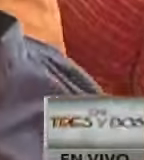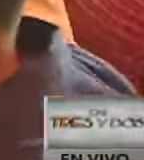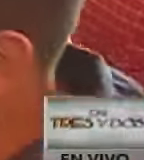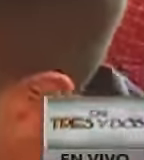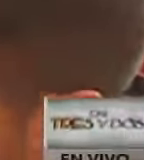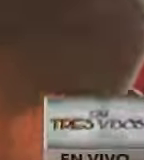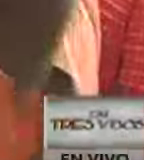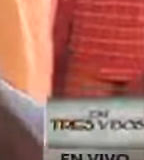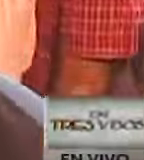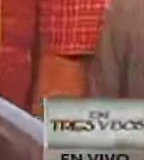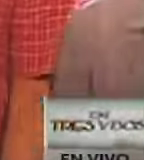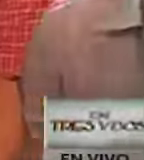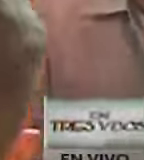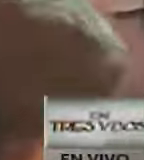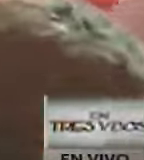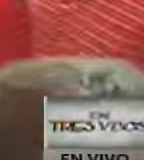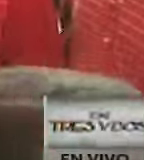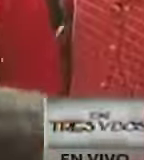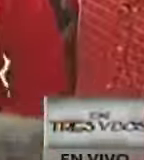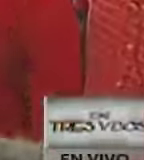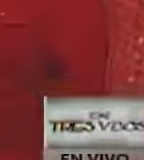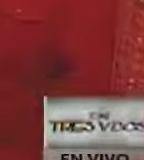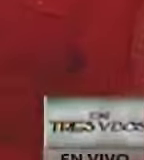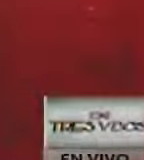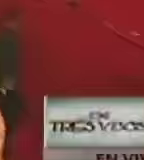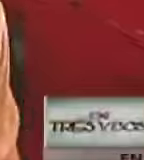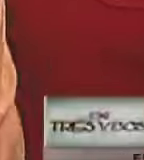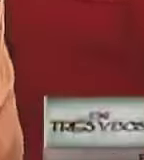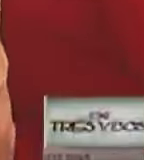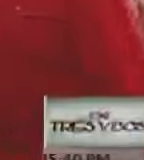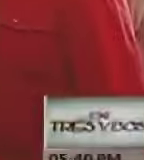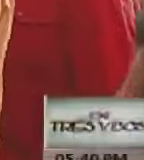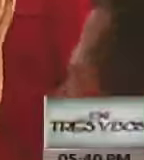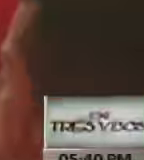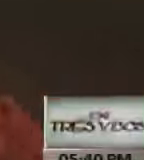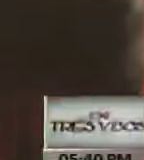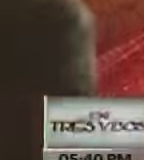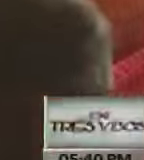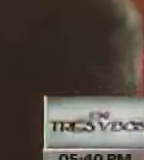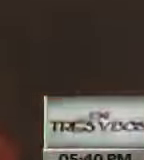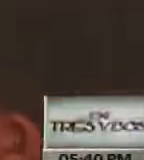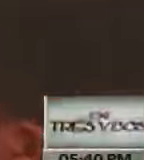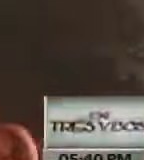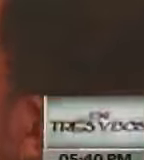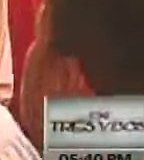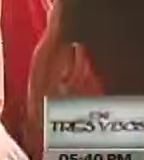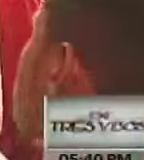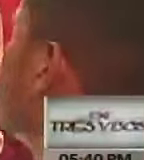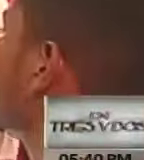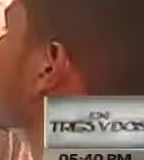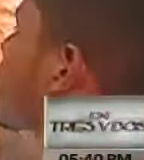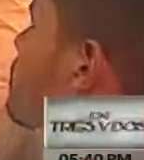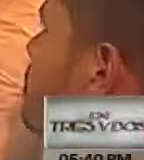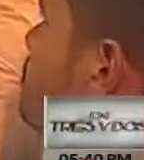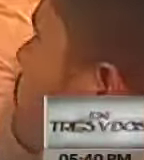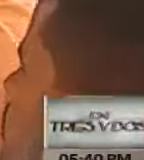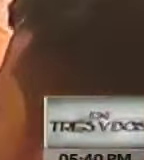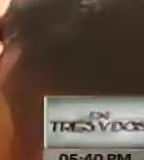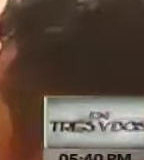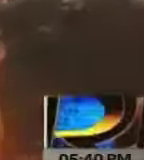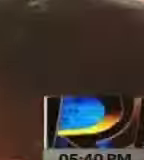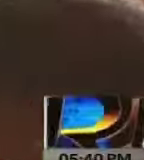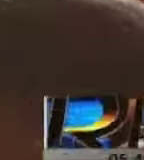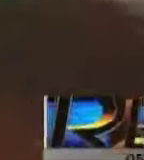generando con miras al fortalecimiento económico de la nación. Vemos la exclusividad de la clase obrera